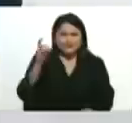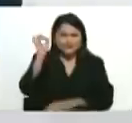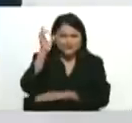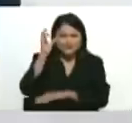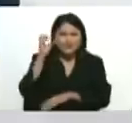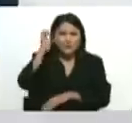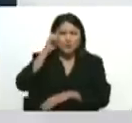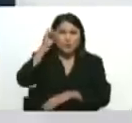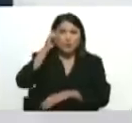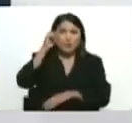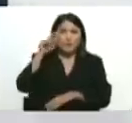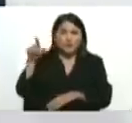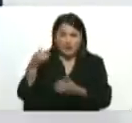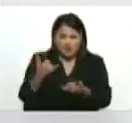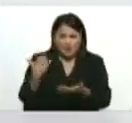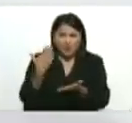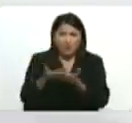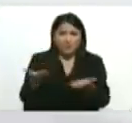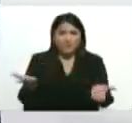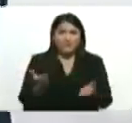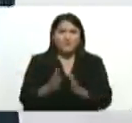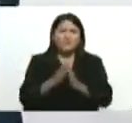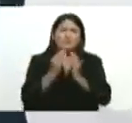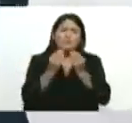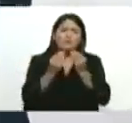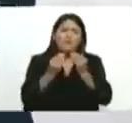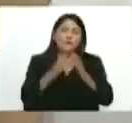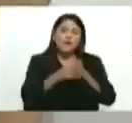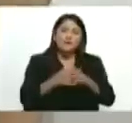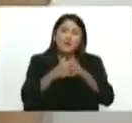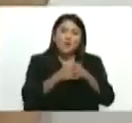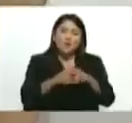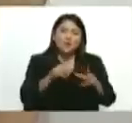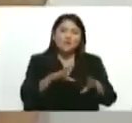a estas alturas, ni los Estados Unidos soportan a Almagro,